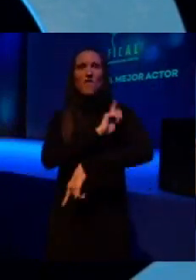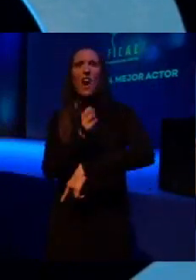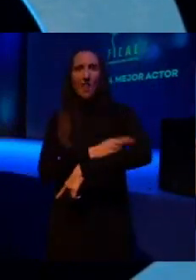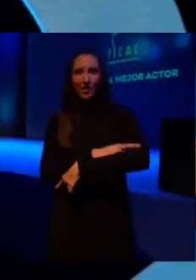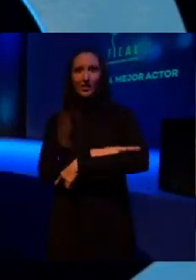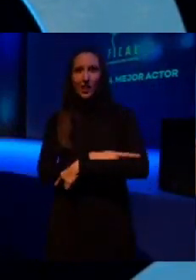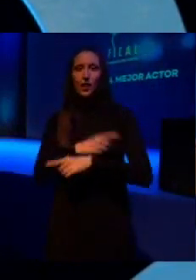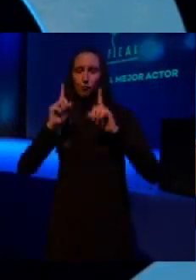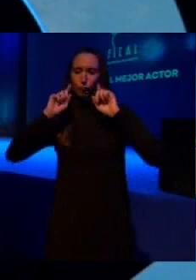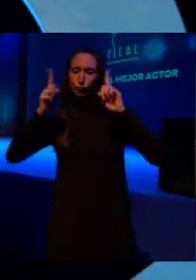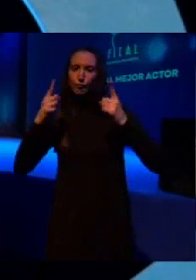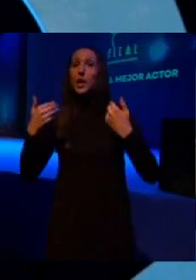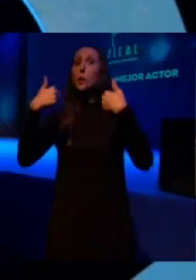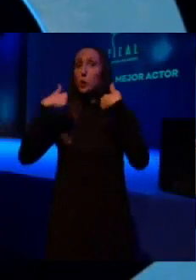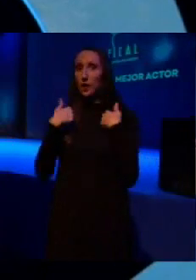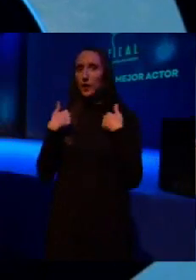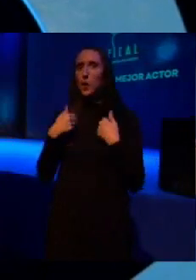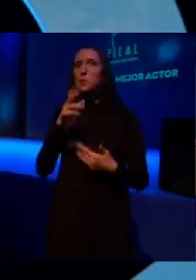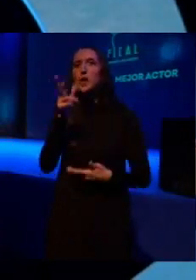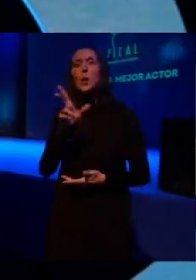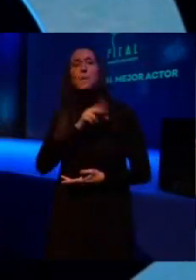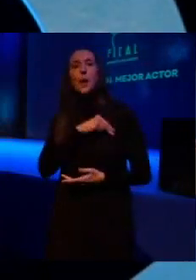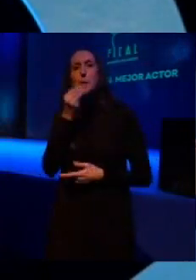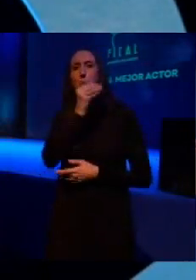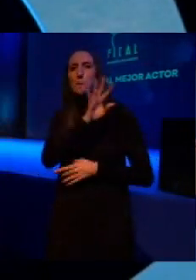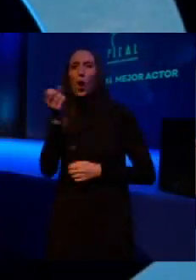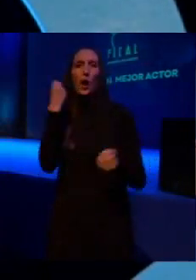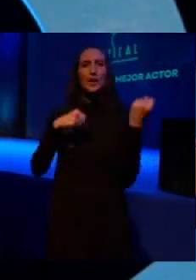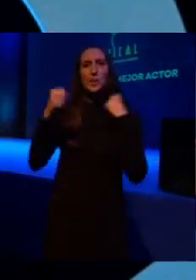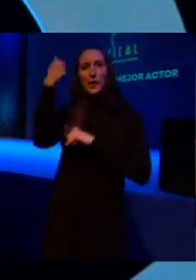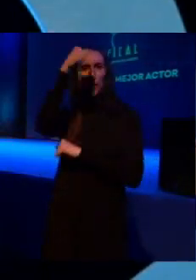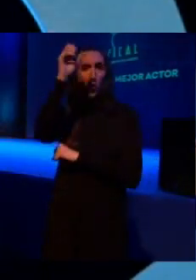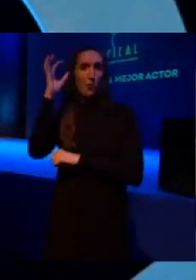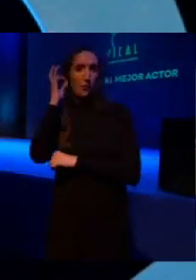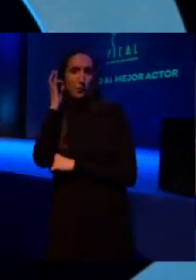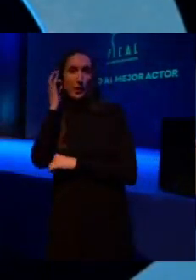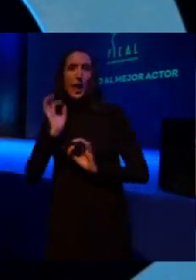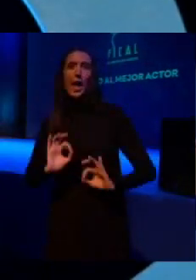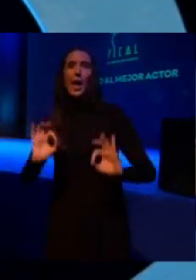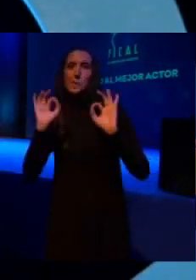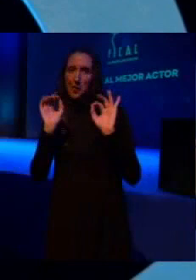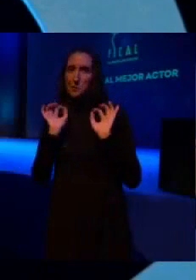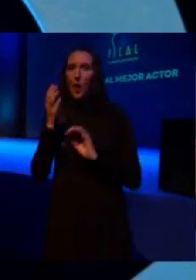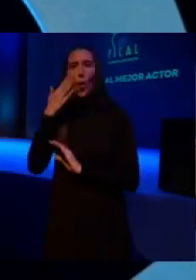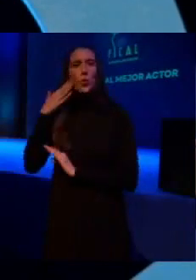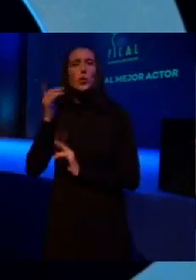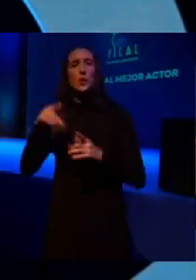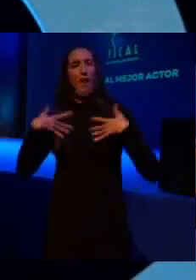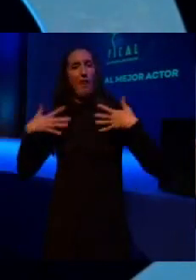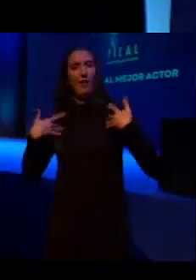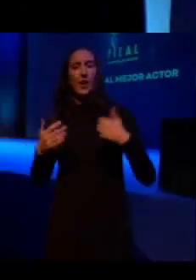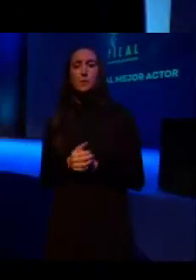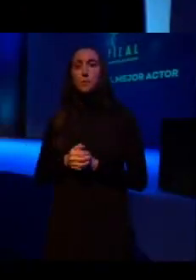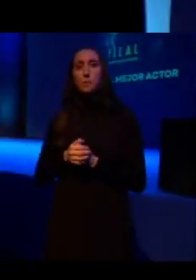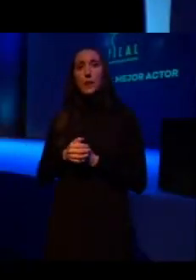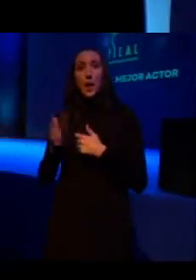y responsabilidad. Y por eso otorgamos los premios a Mejor Interpretación Masculina y Femenina con especial orgullo y alegría. Para hacer